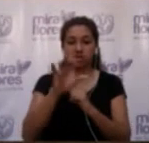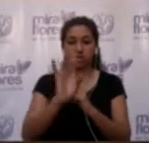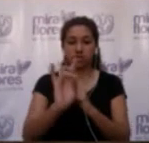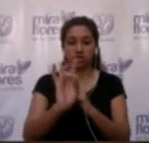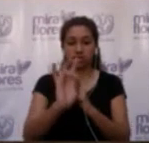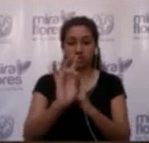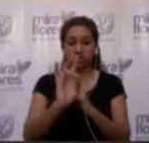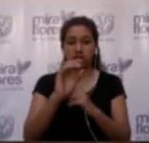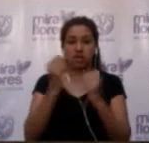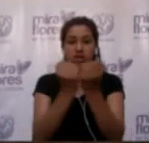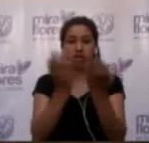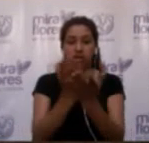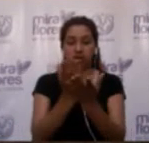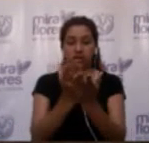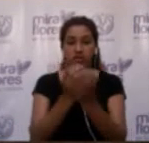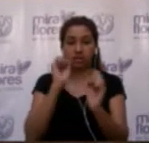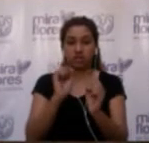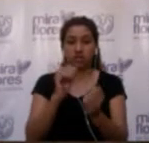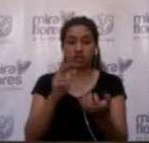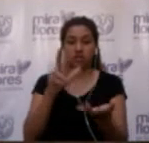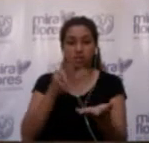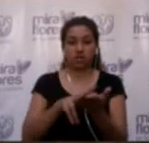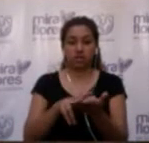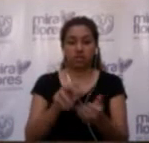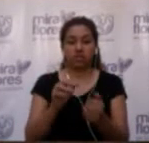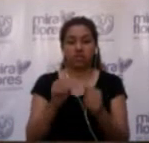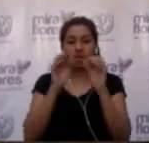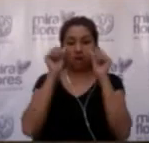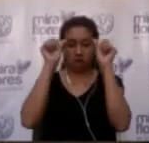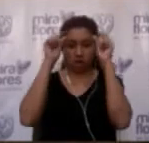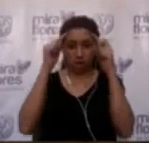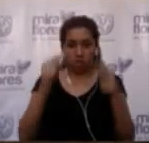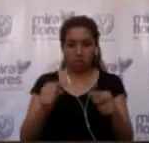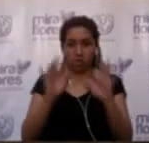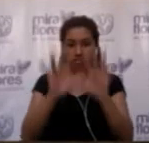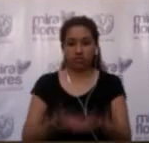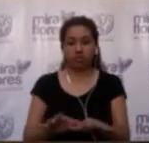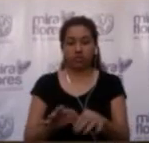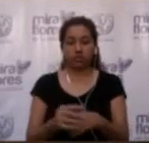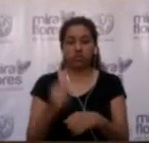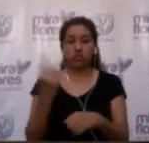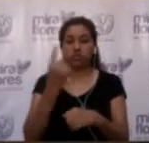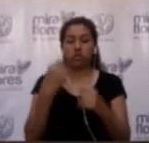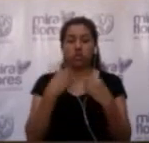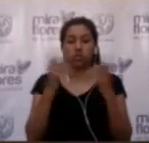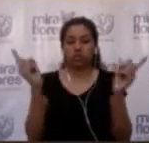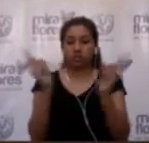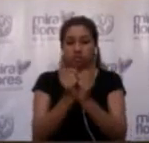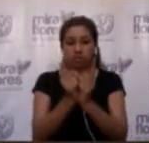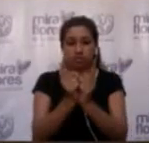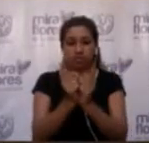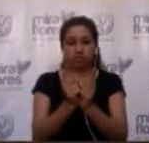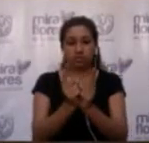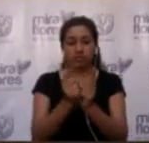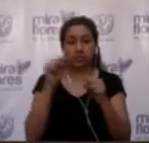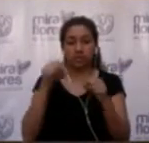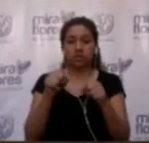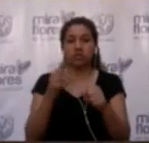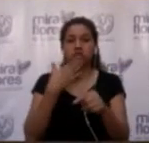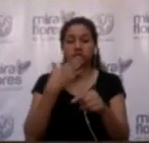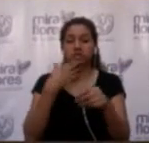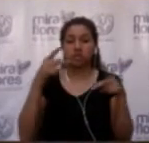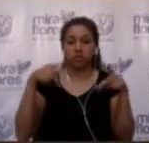año en curso, de conformidad a las consideraciones expuestas en el presente acuerdo. Bien, solo para precisar, esto fue una